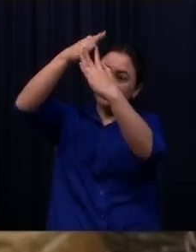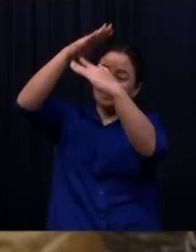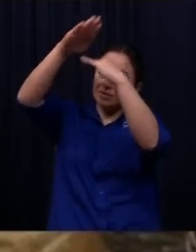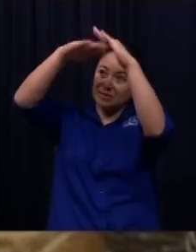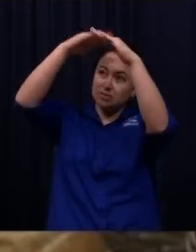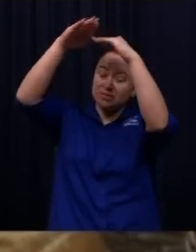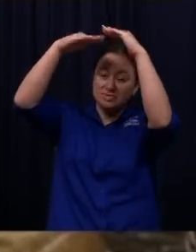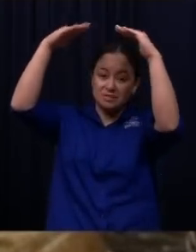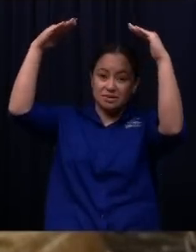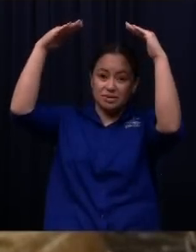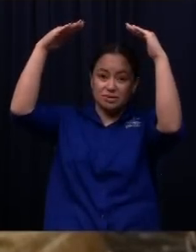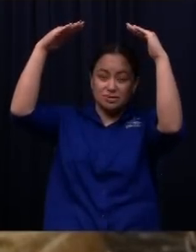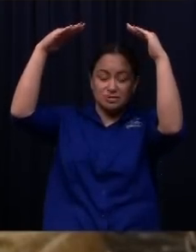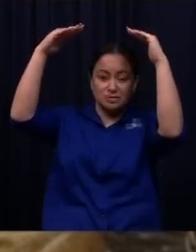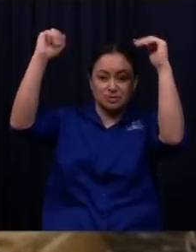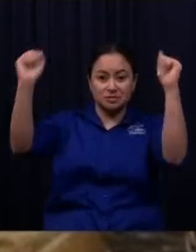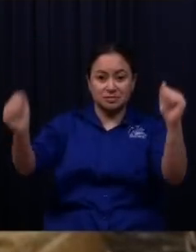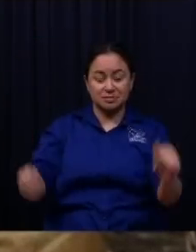Enorme,